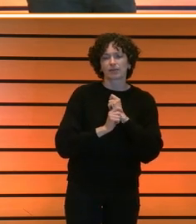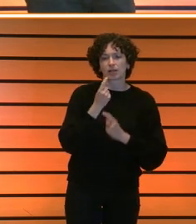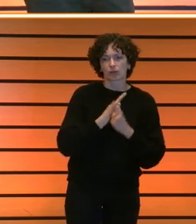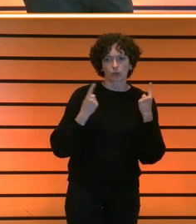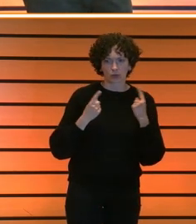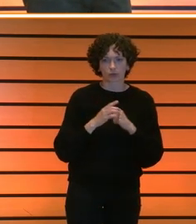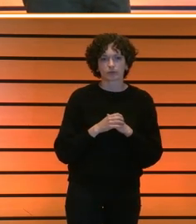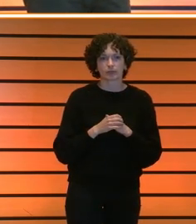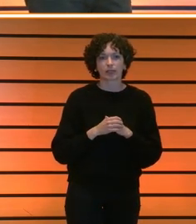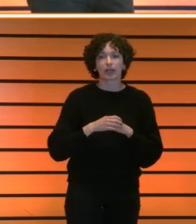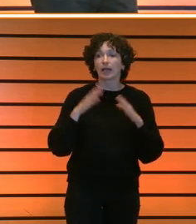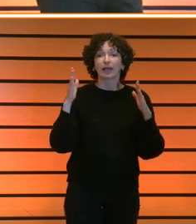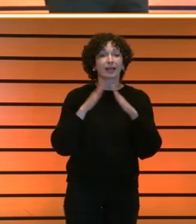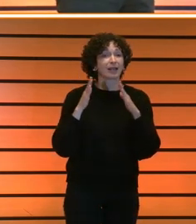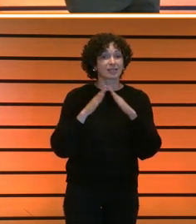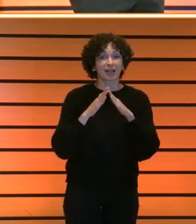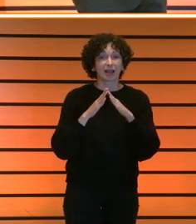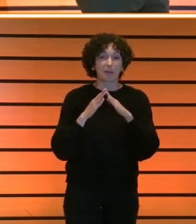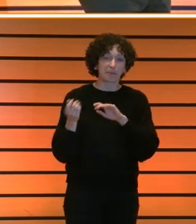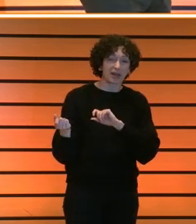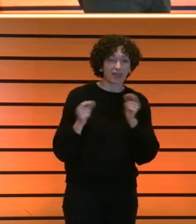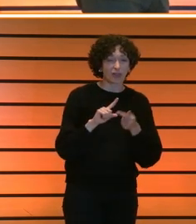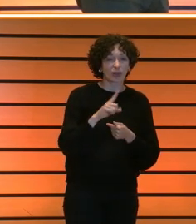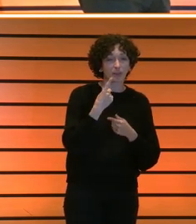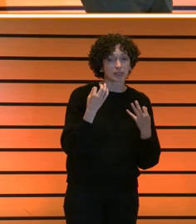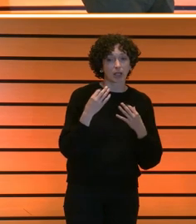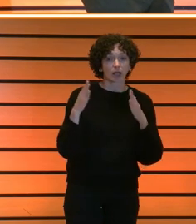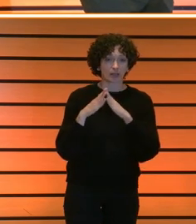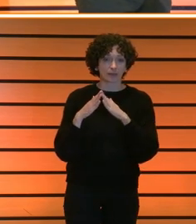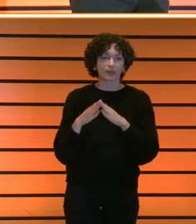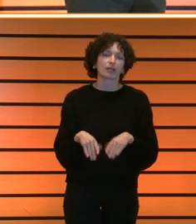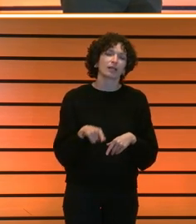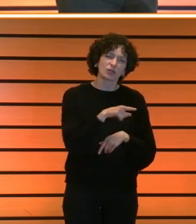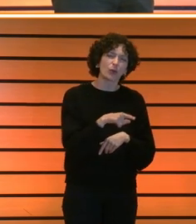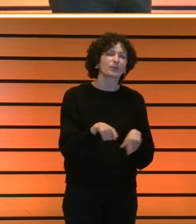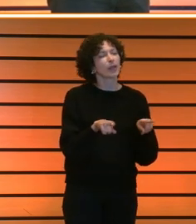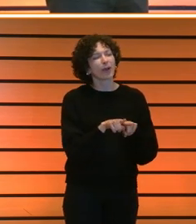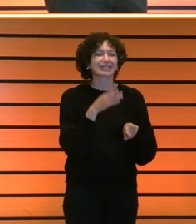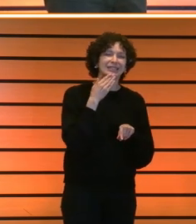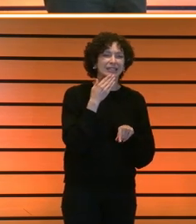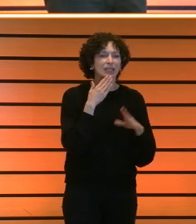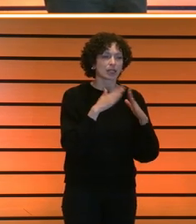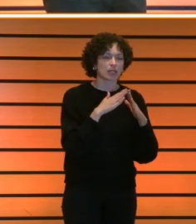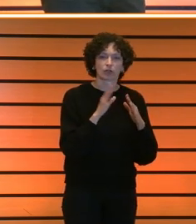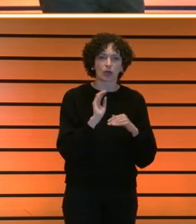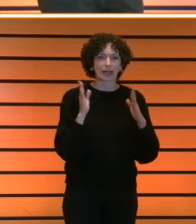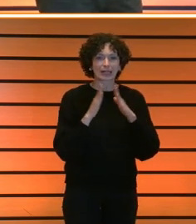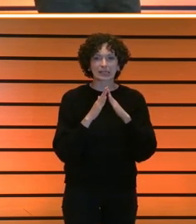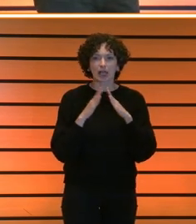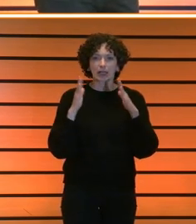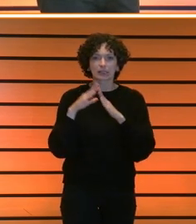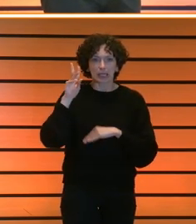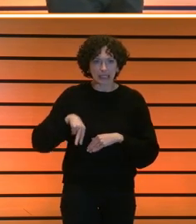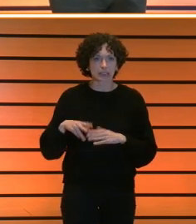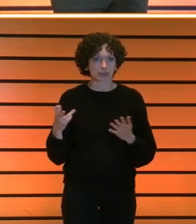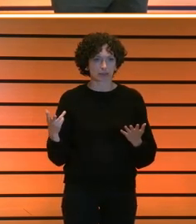se parece más a una vivienda que una vivienda será como una vivienda no una vivienda es una vivienda nada se parecemos